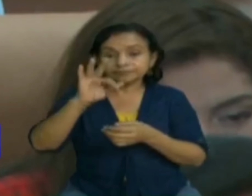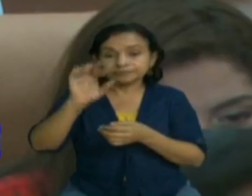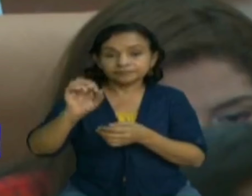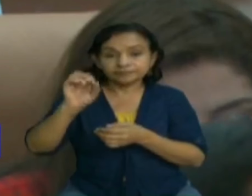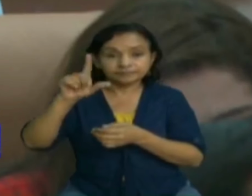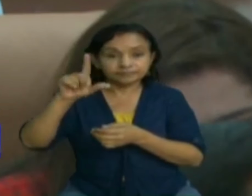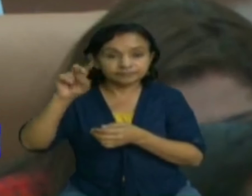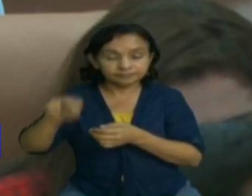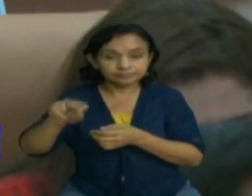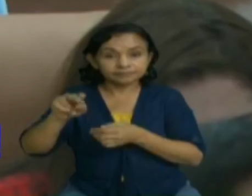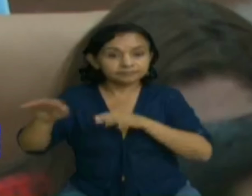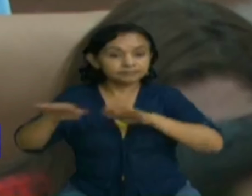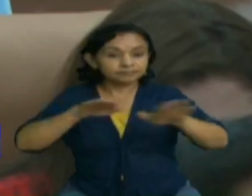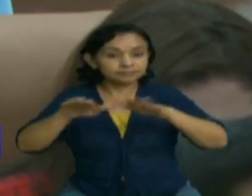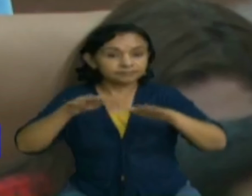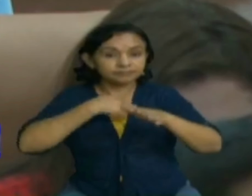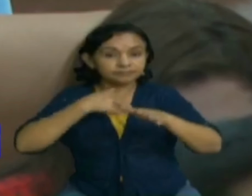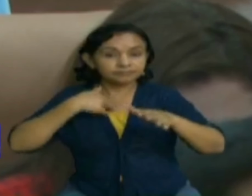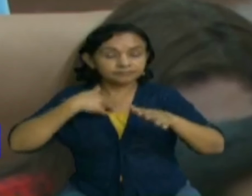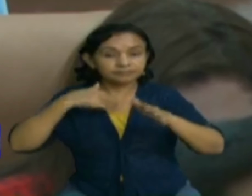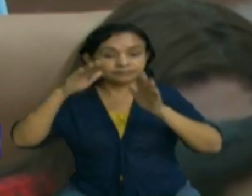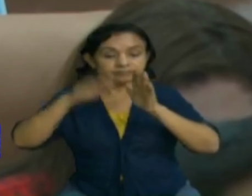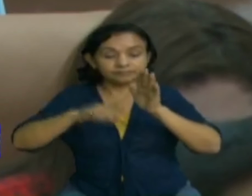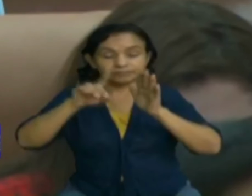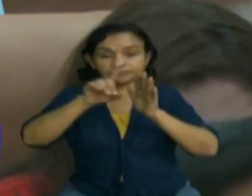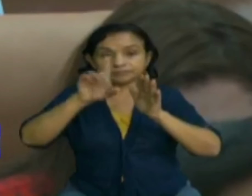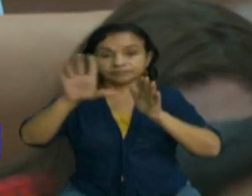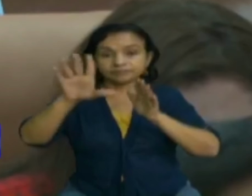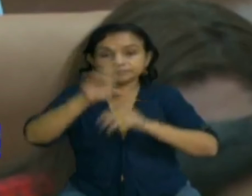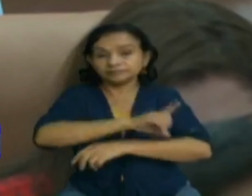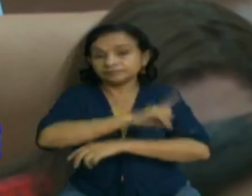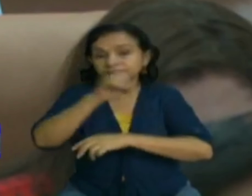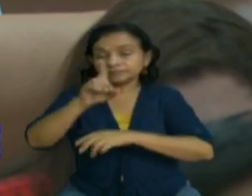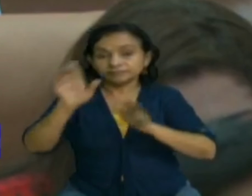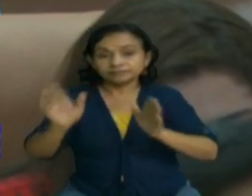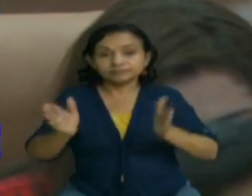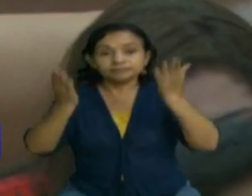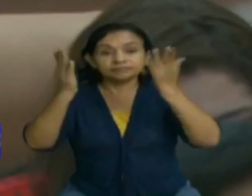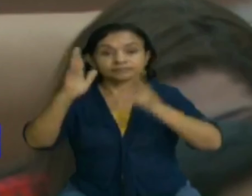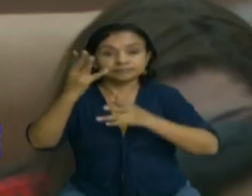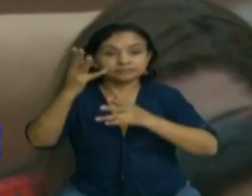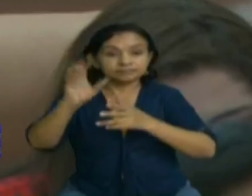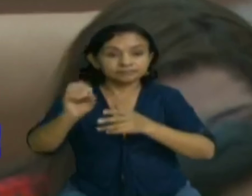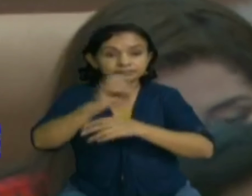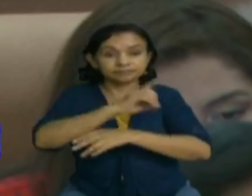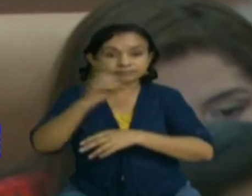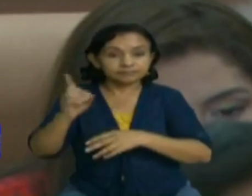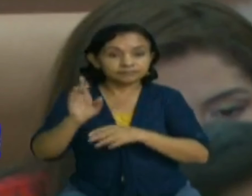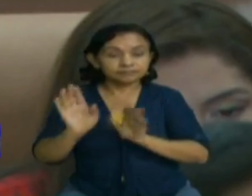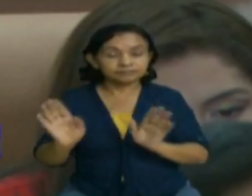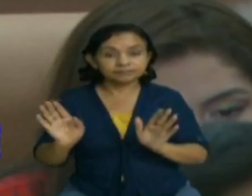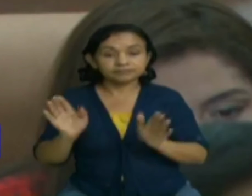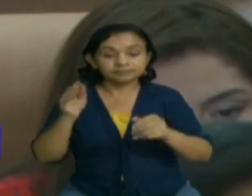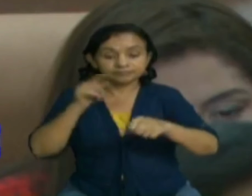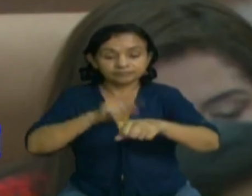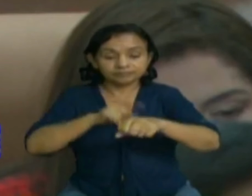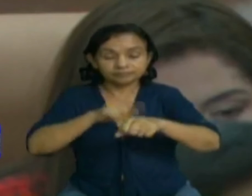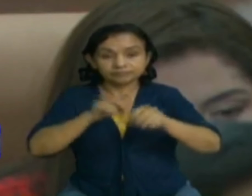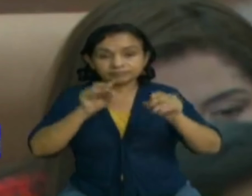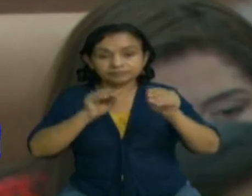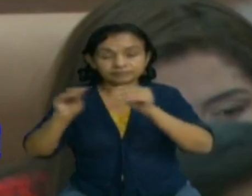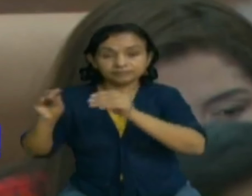antecedieron, no podrá ser menor de 15 días ni mayor de 90 días. Ese es el plazo mínimo y el